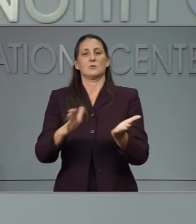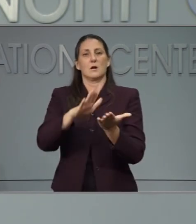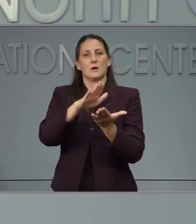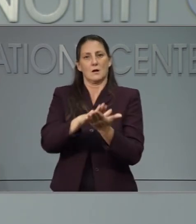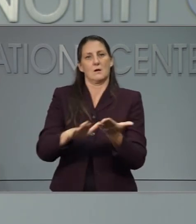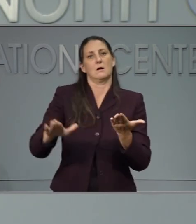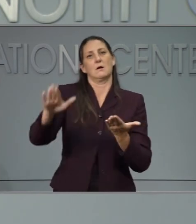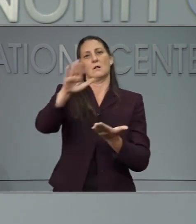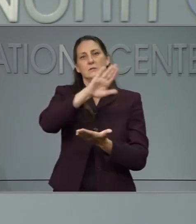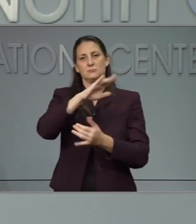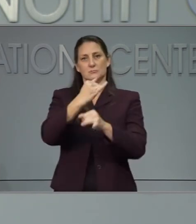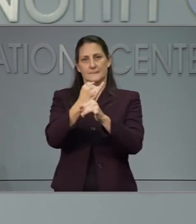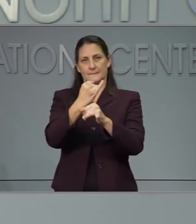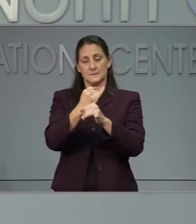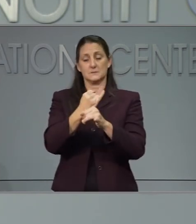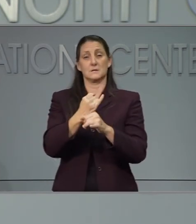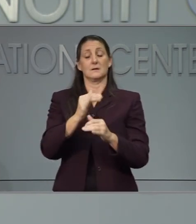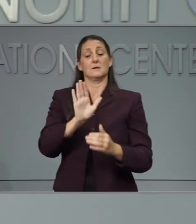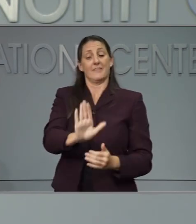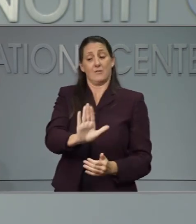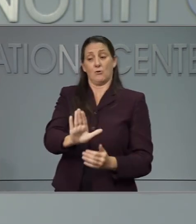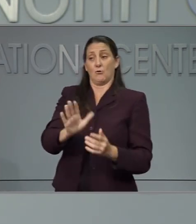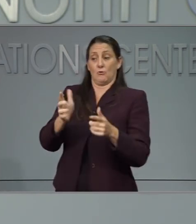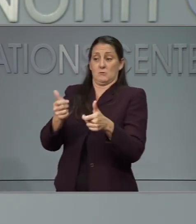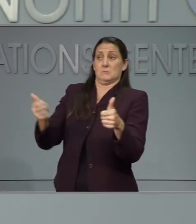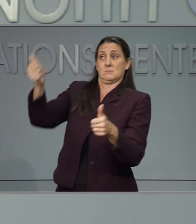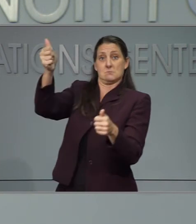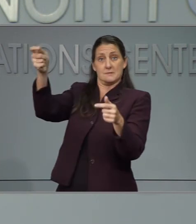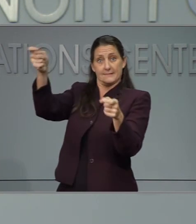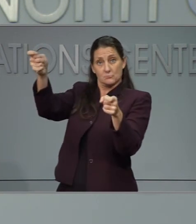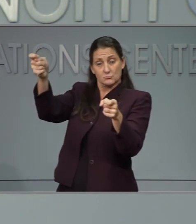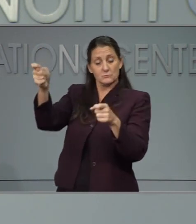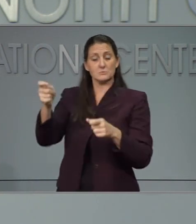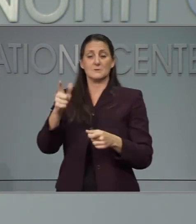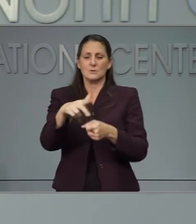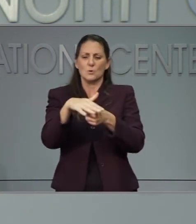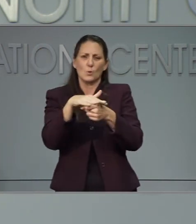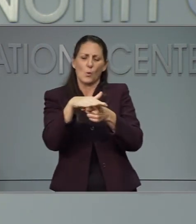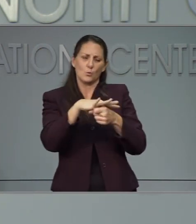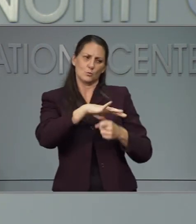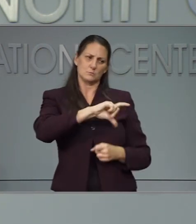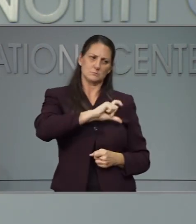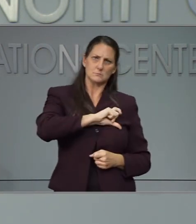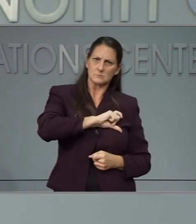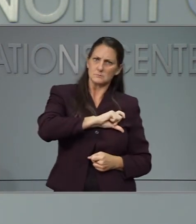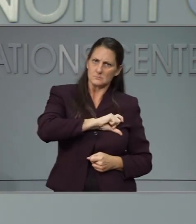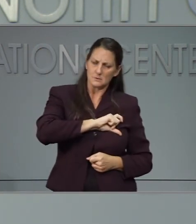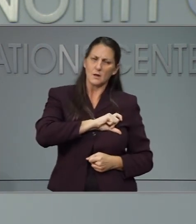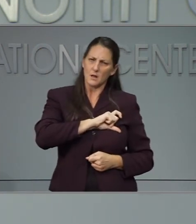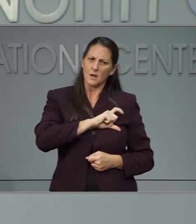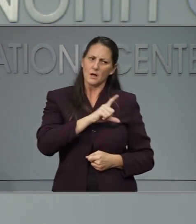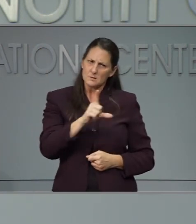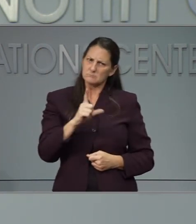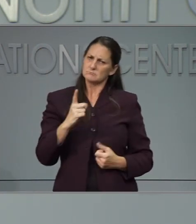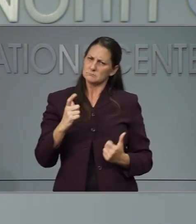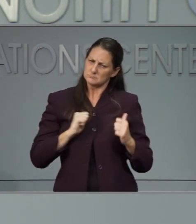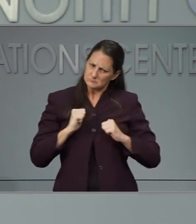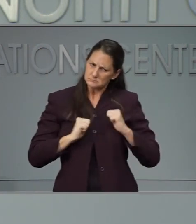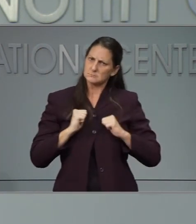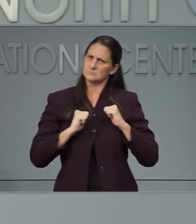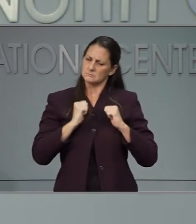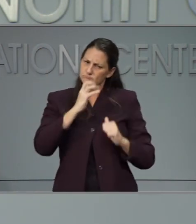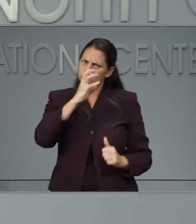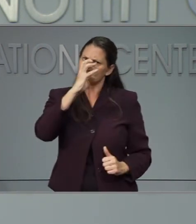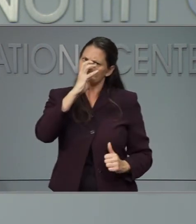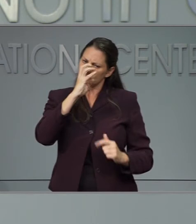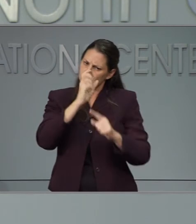los líderes de estas universidades, así como los policías locales en estas poblaciones donde hay universidades,